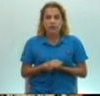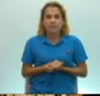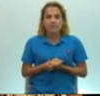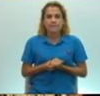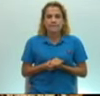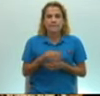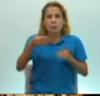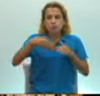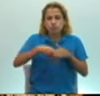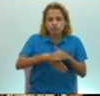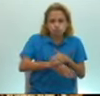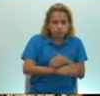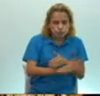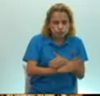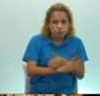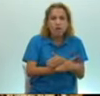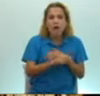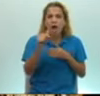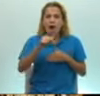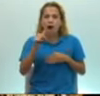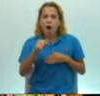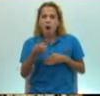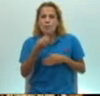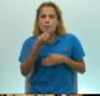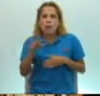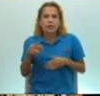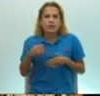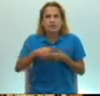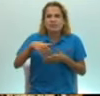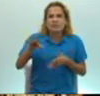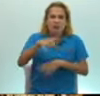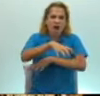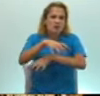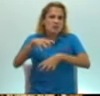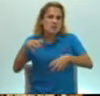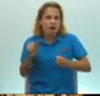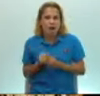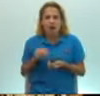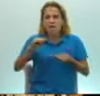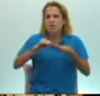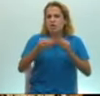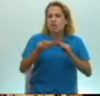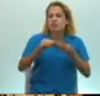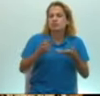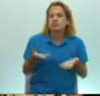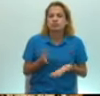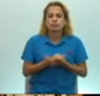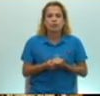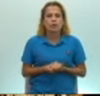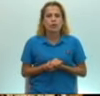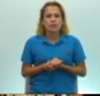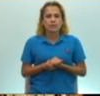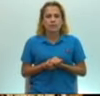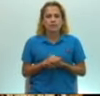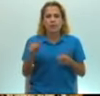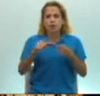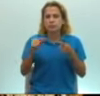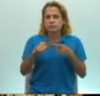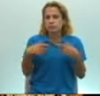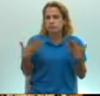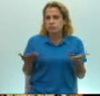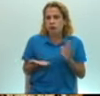las grietas que hay a los lados, eran lugares con túneles subterráneos donde ellos podían salir animales, donde podían lograr la discusión o